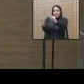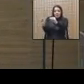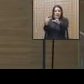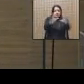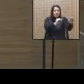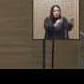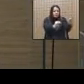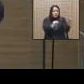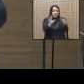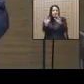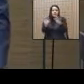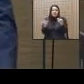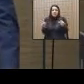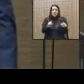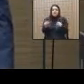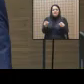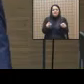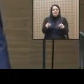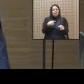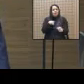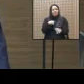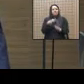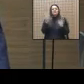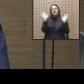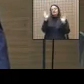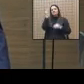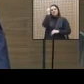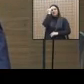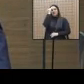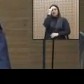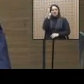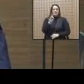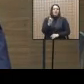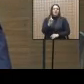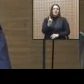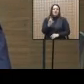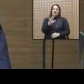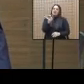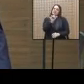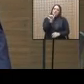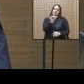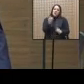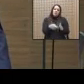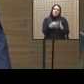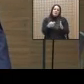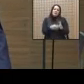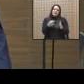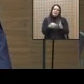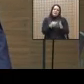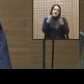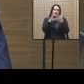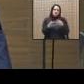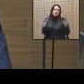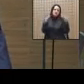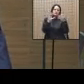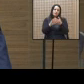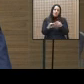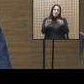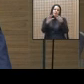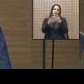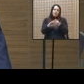allá, y básicamente uno sabe ya para dónde va. Es lo mismo, repetir la historia. Y repetir la